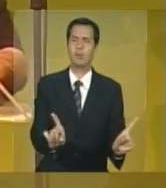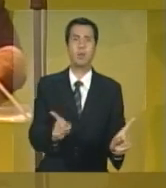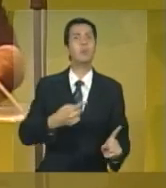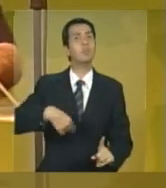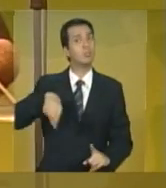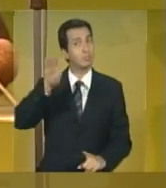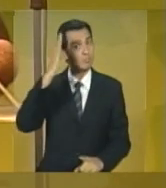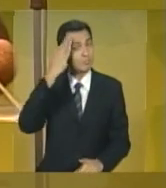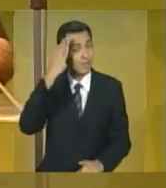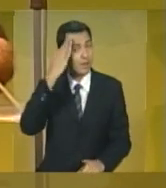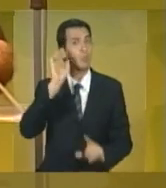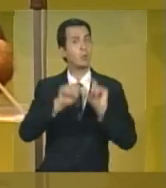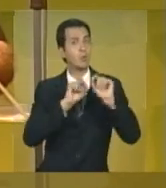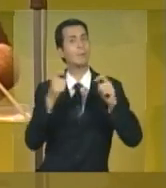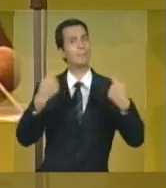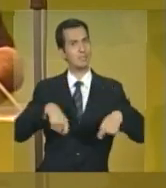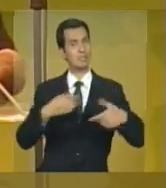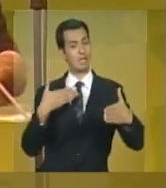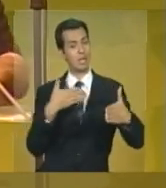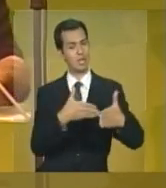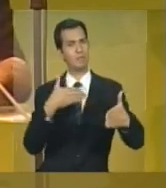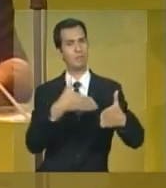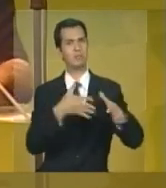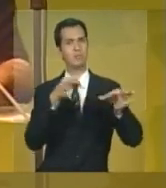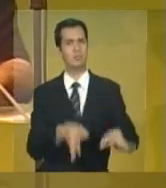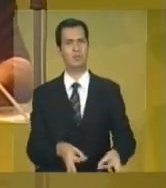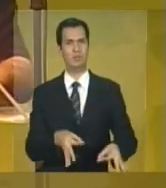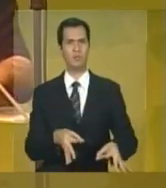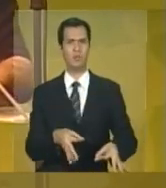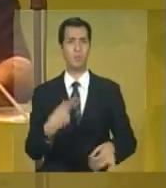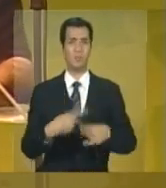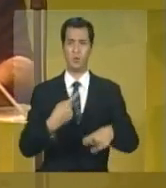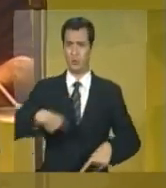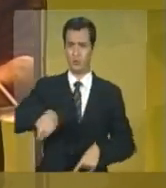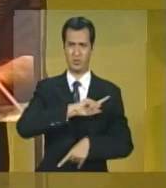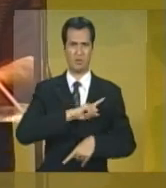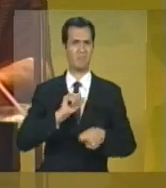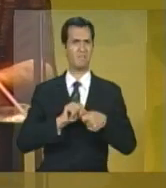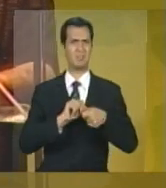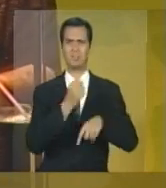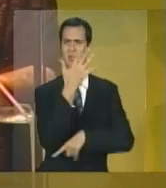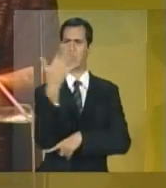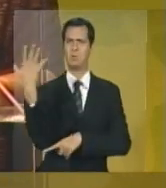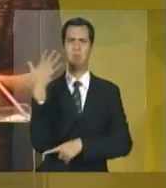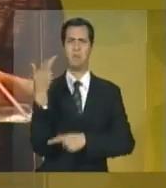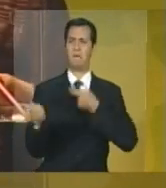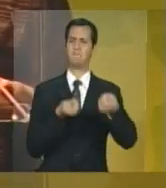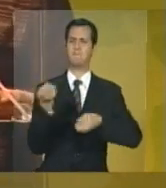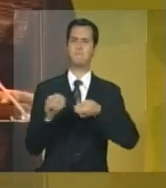creerse que uno es Dios y que puede hacer lo que quiera con la naturaleza.